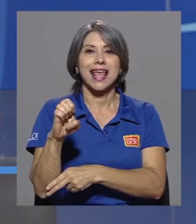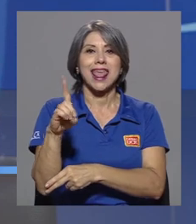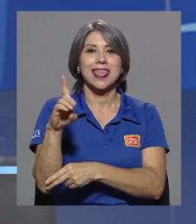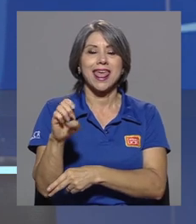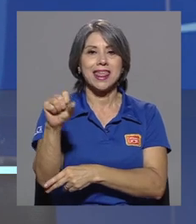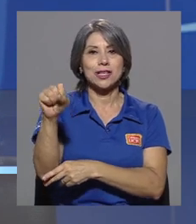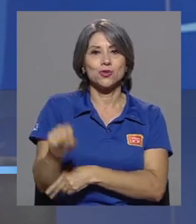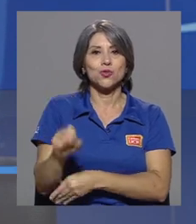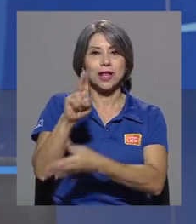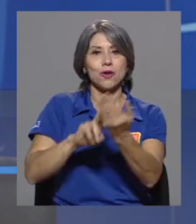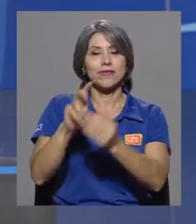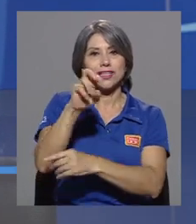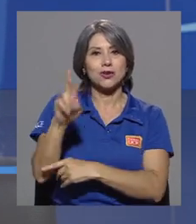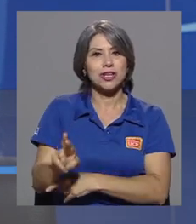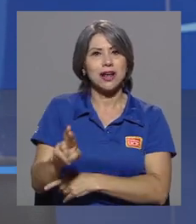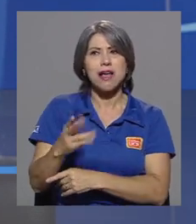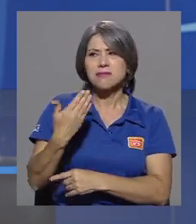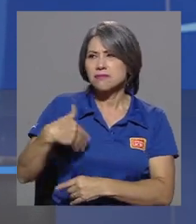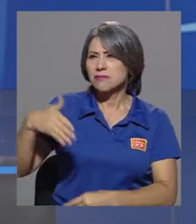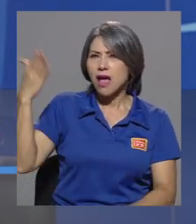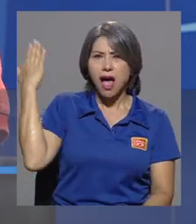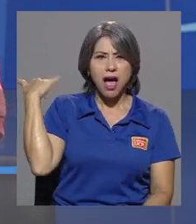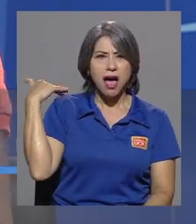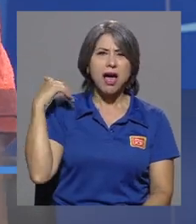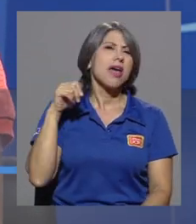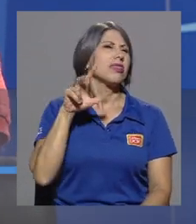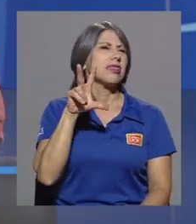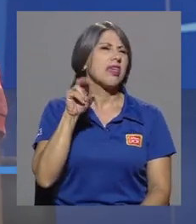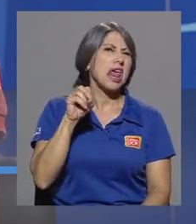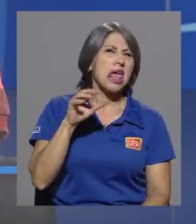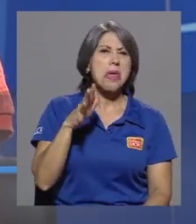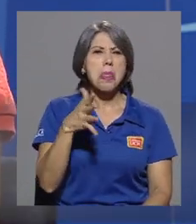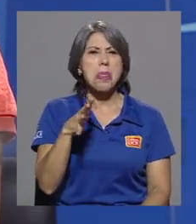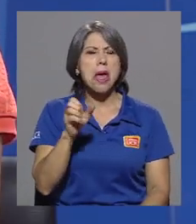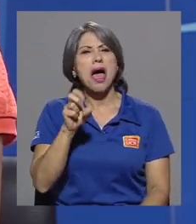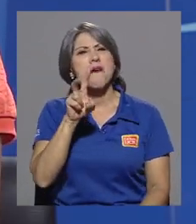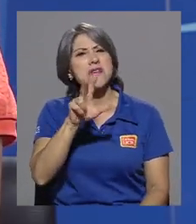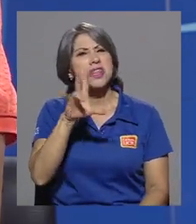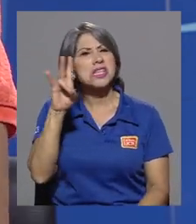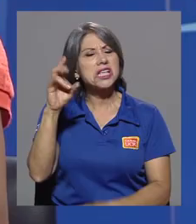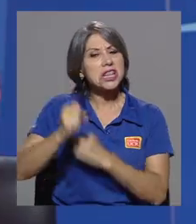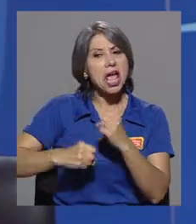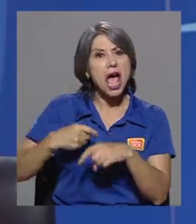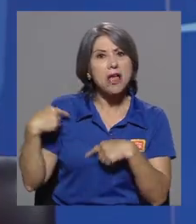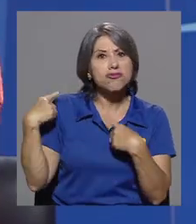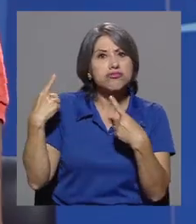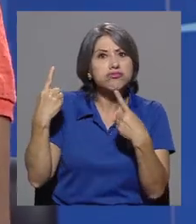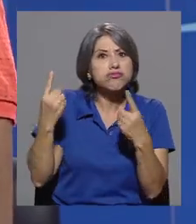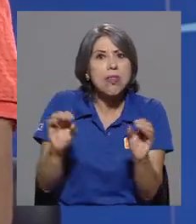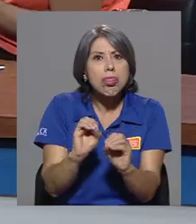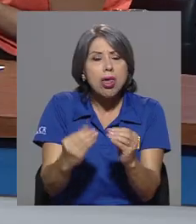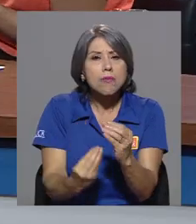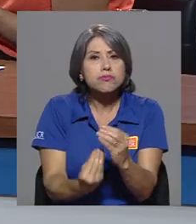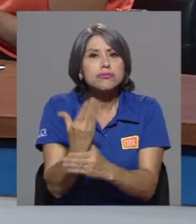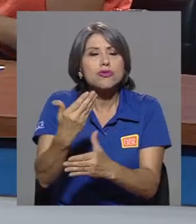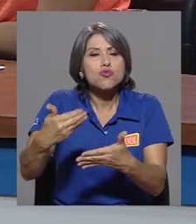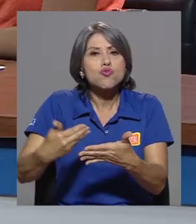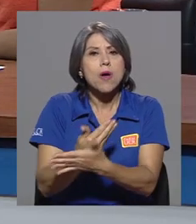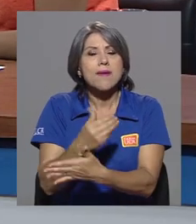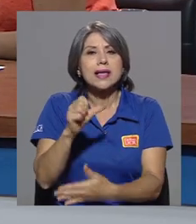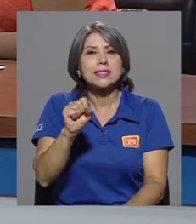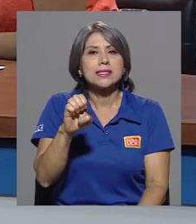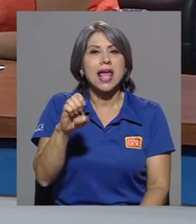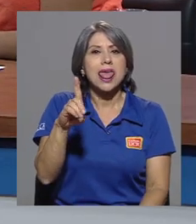así haya 30 30 años 27 años por ahí que no se creaba una nueva sede en el país